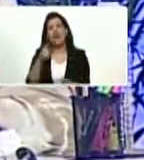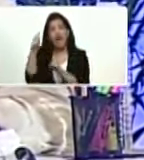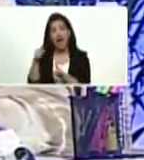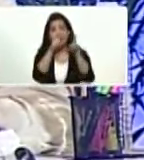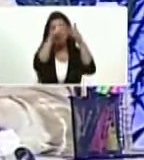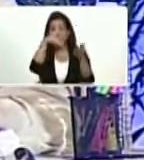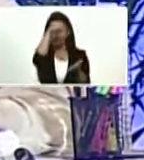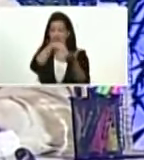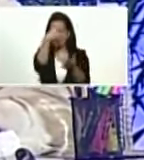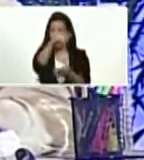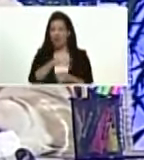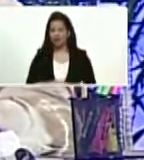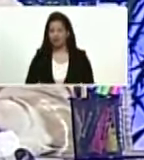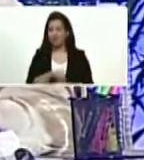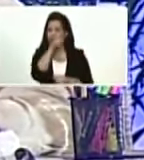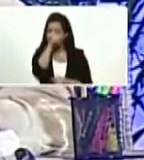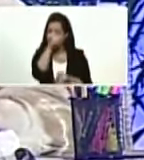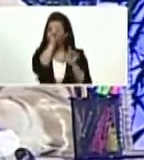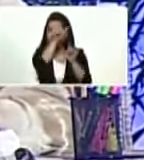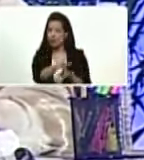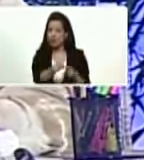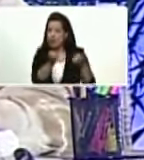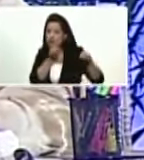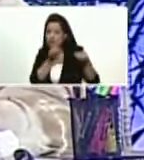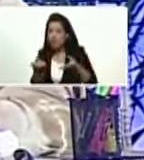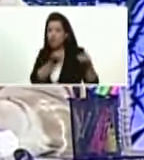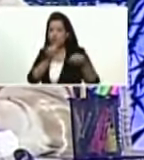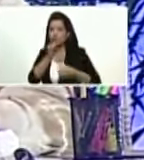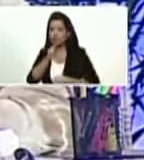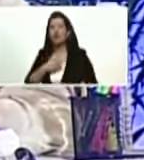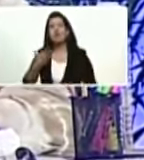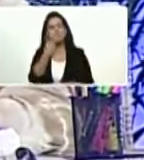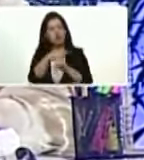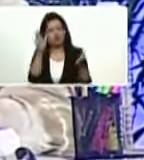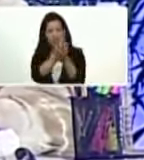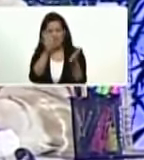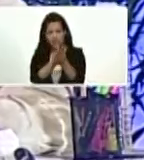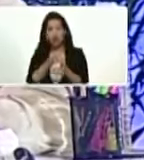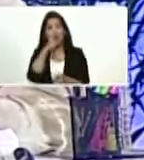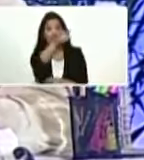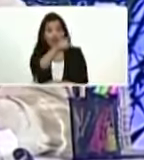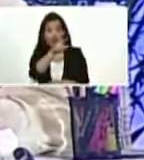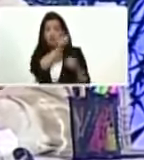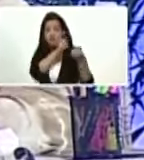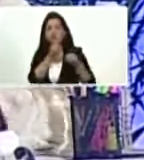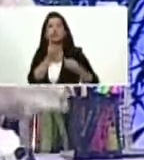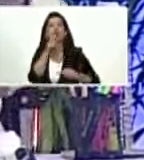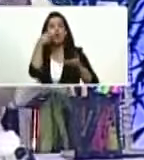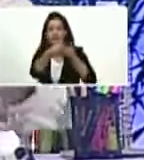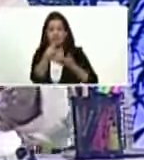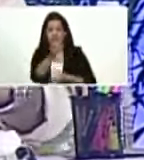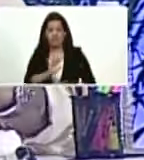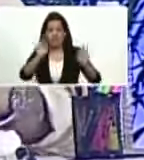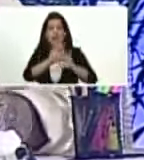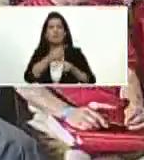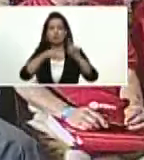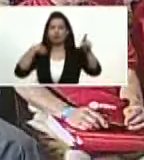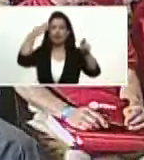Pero a cada cochino le llega su sábado. Y estoy seguro que ese cochino en Miami le va a llegar su día y se va a